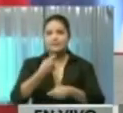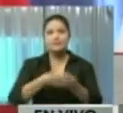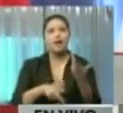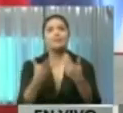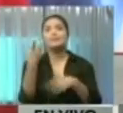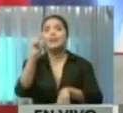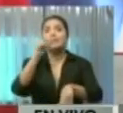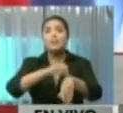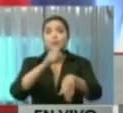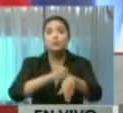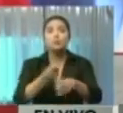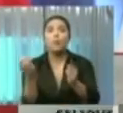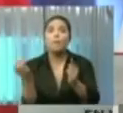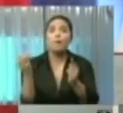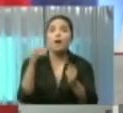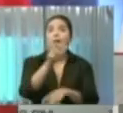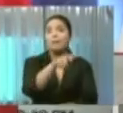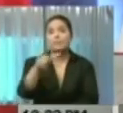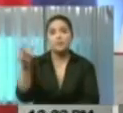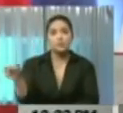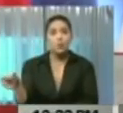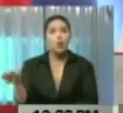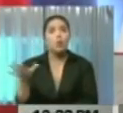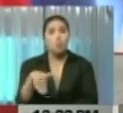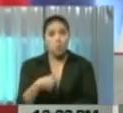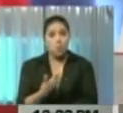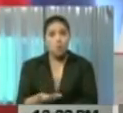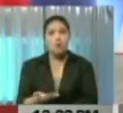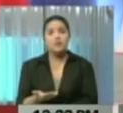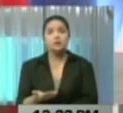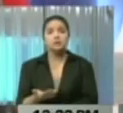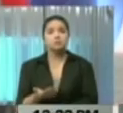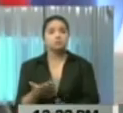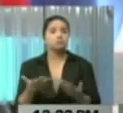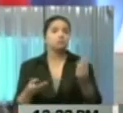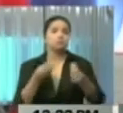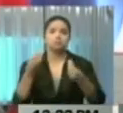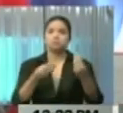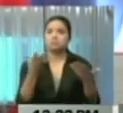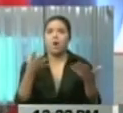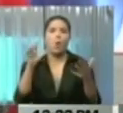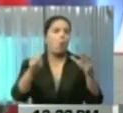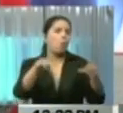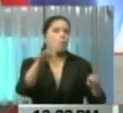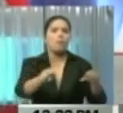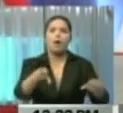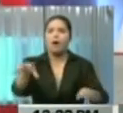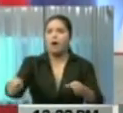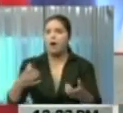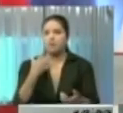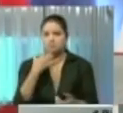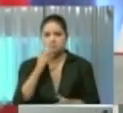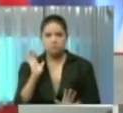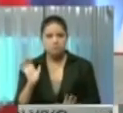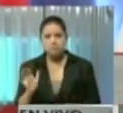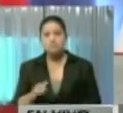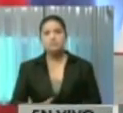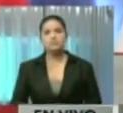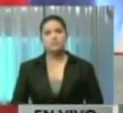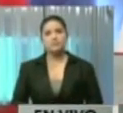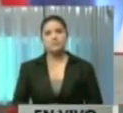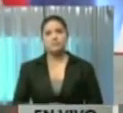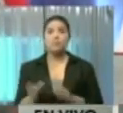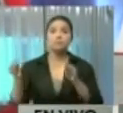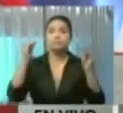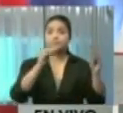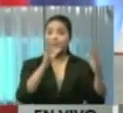más para que los ciudadanos puedan hacer sus respectivas compras. Al llegar a nuestros